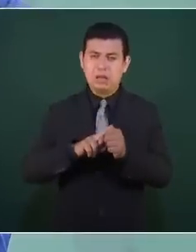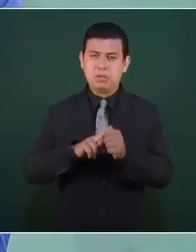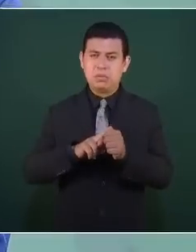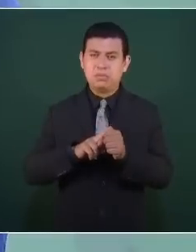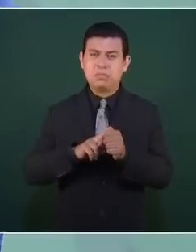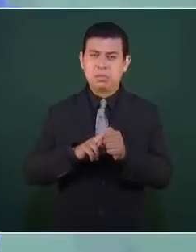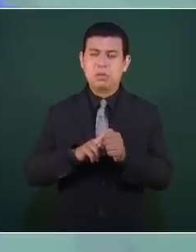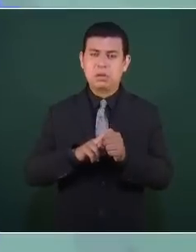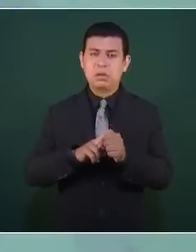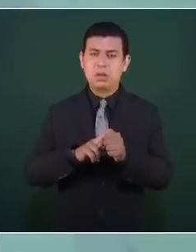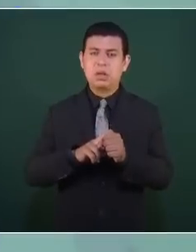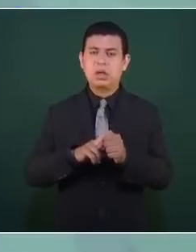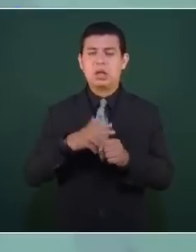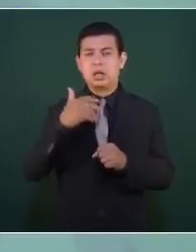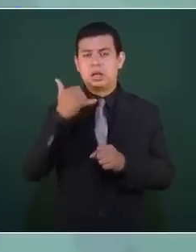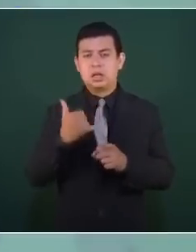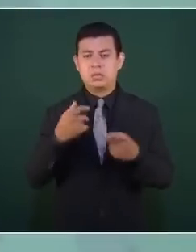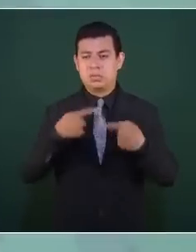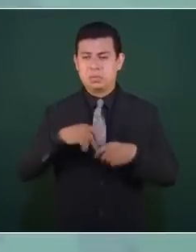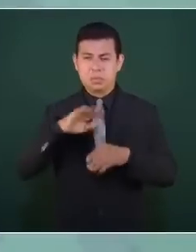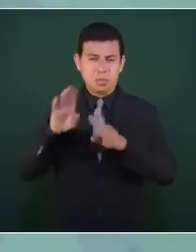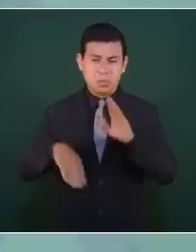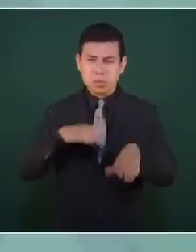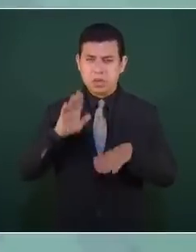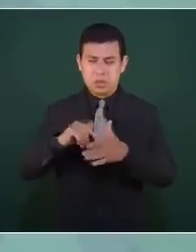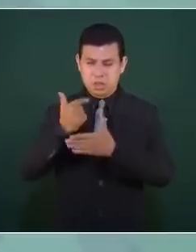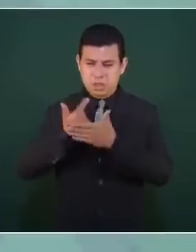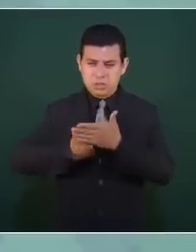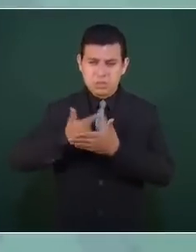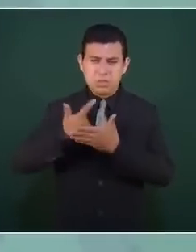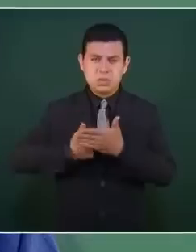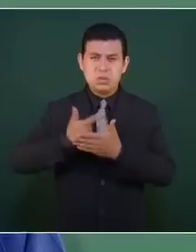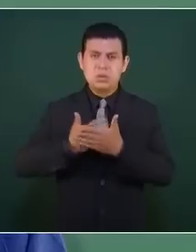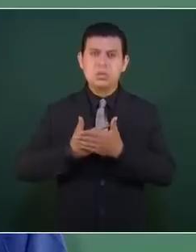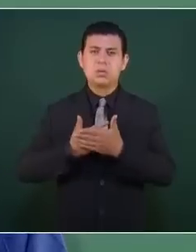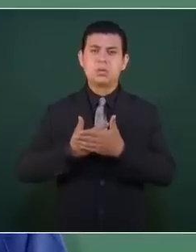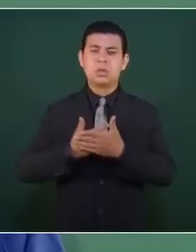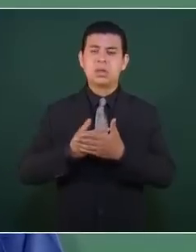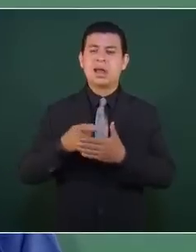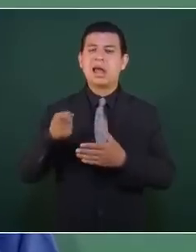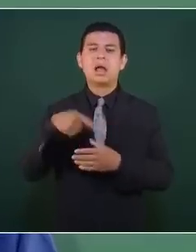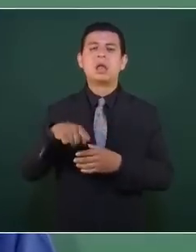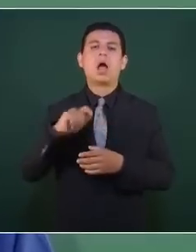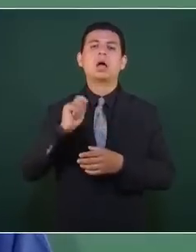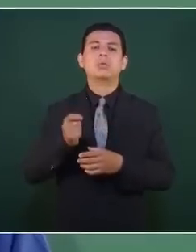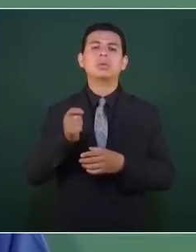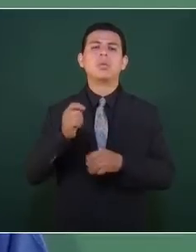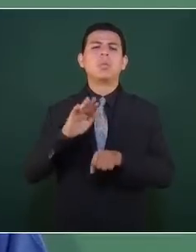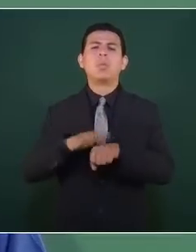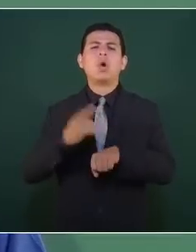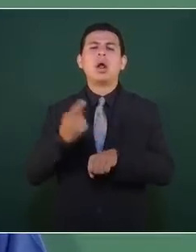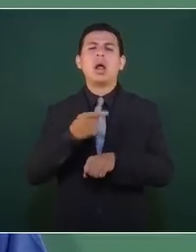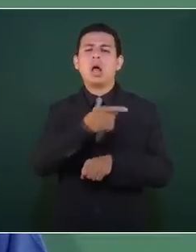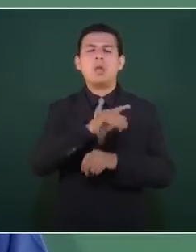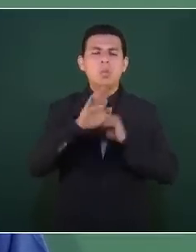y también de los fallecidos no estaban vacunados.